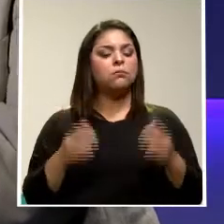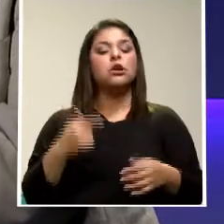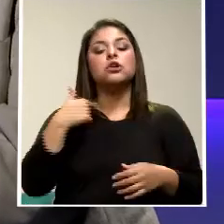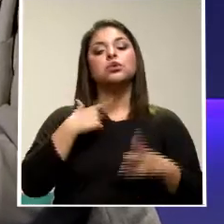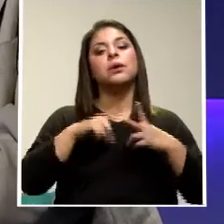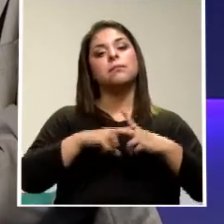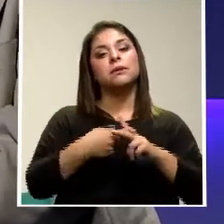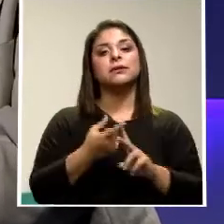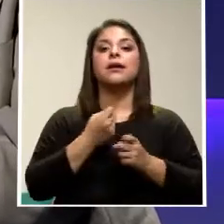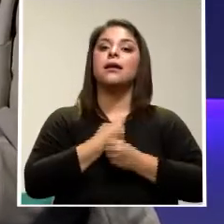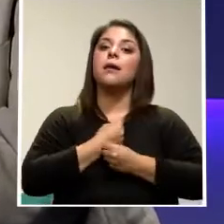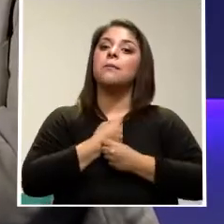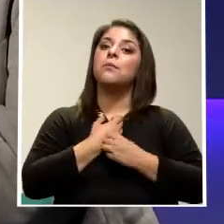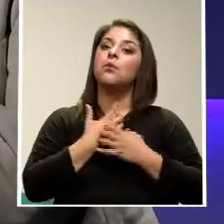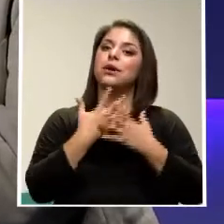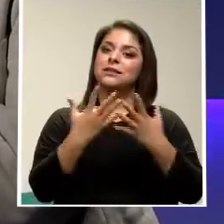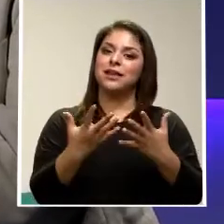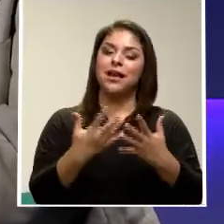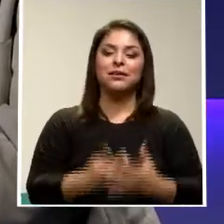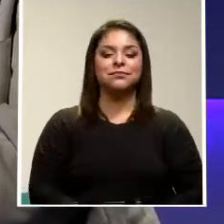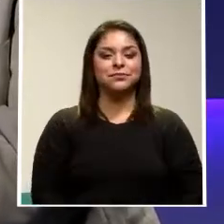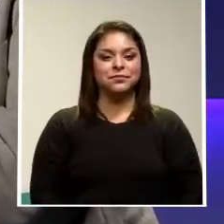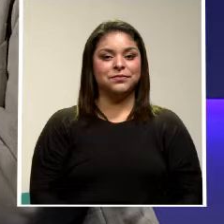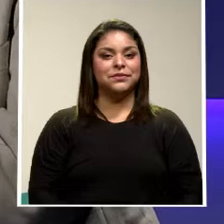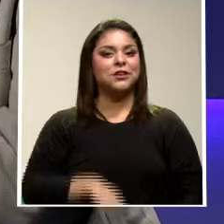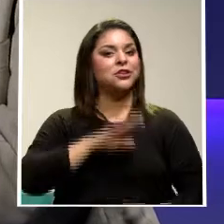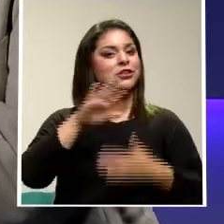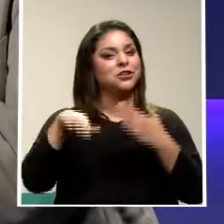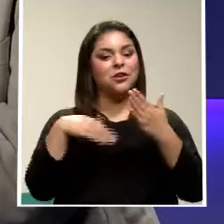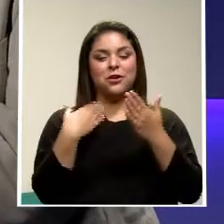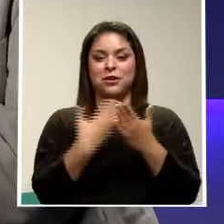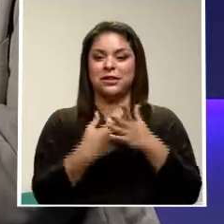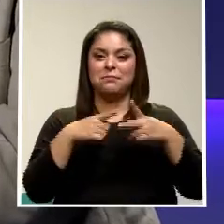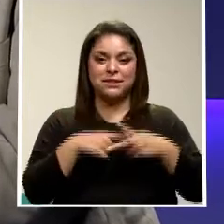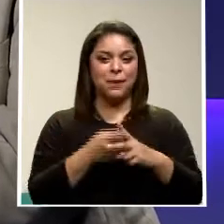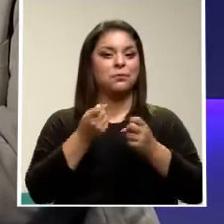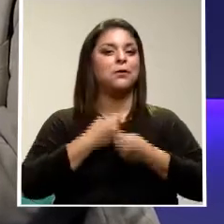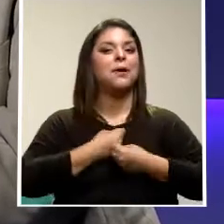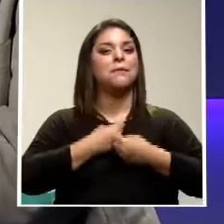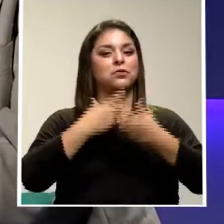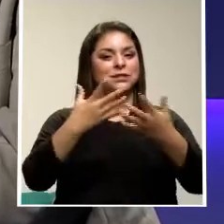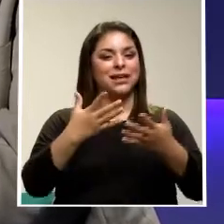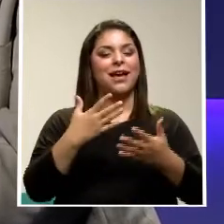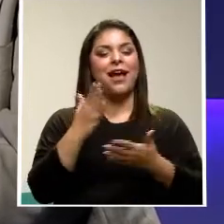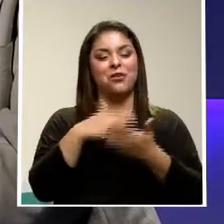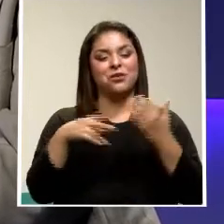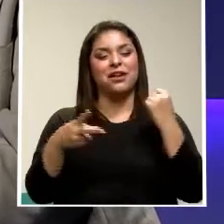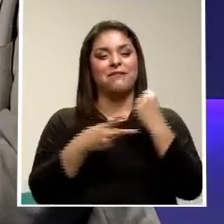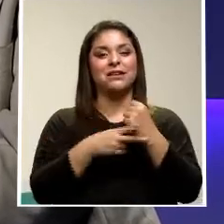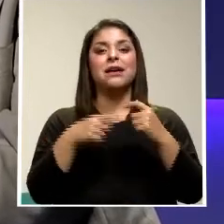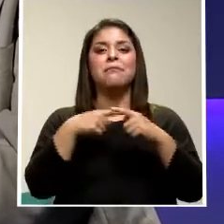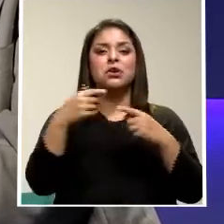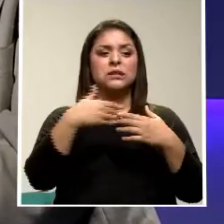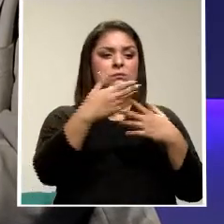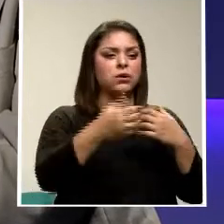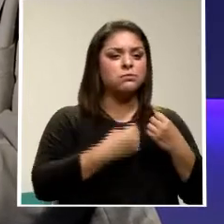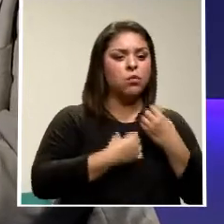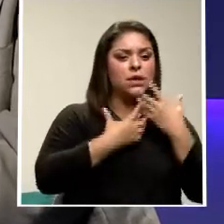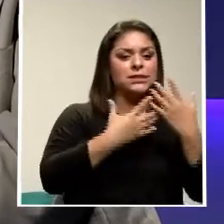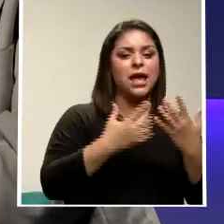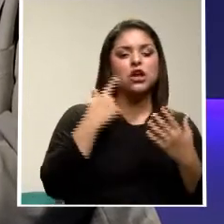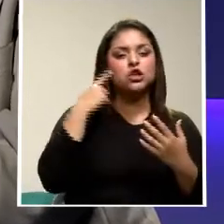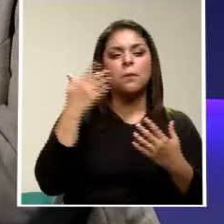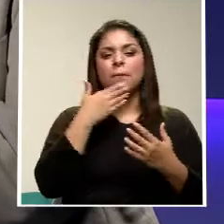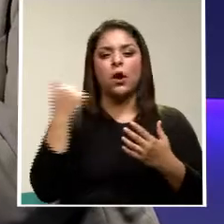poesía. Todos cometimos la poesía alguna vez. Empecé por la poesía, pero muy pronto quise empezar a leer, a